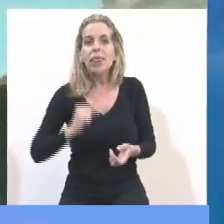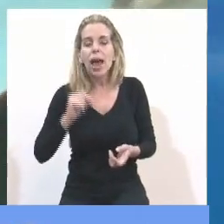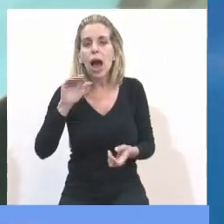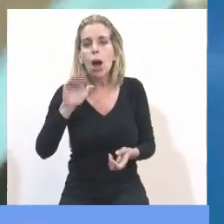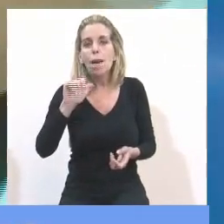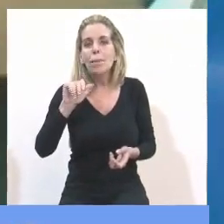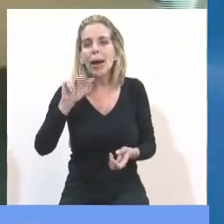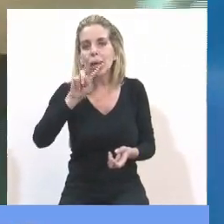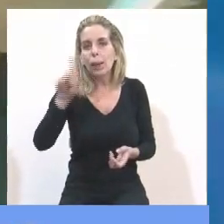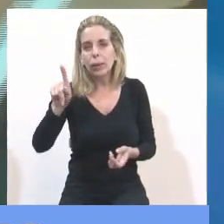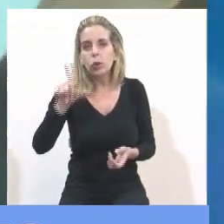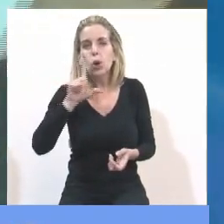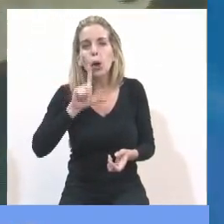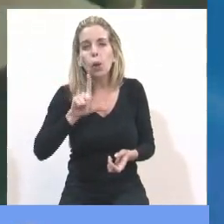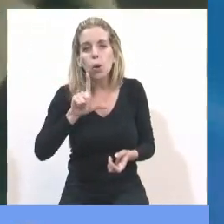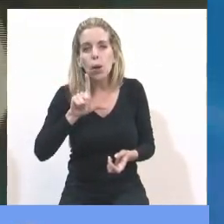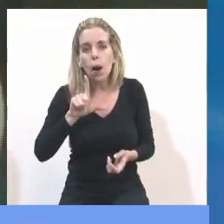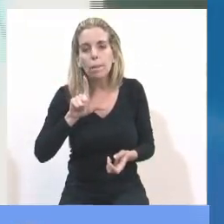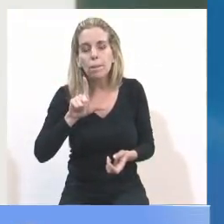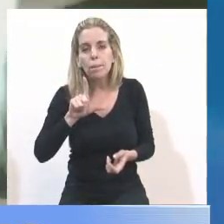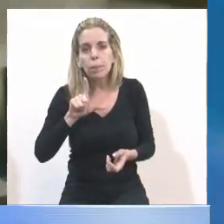martes 21 de julio,